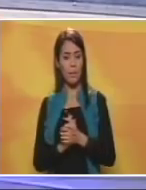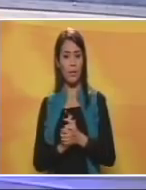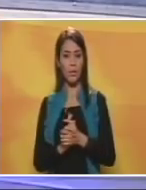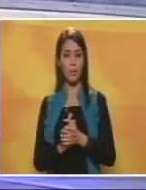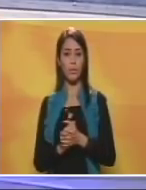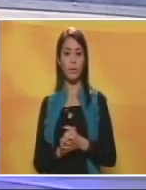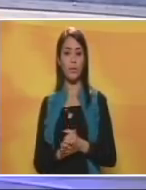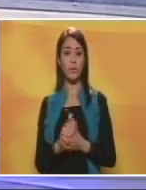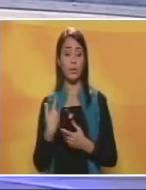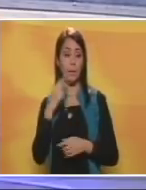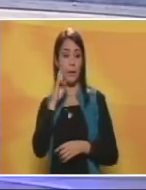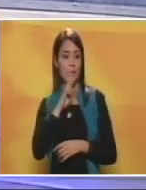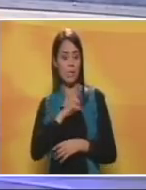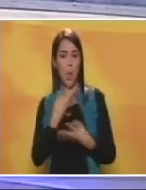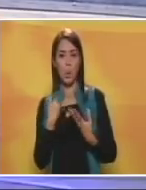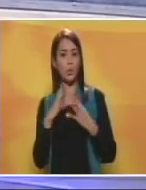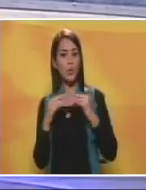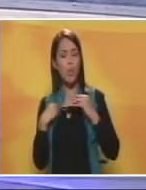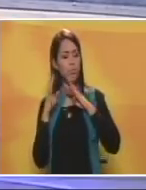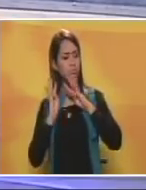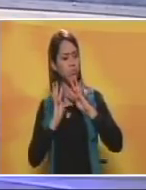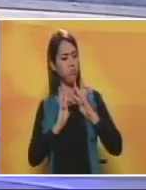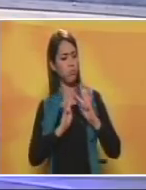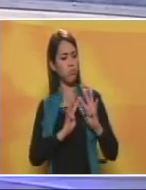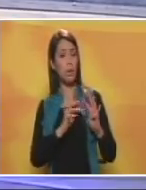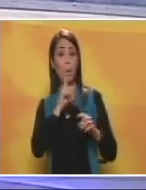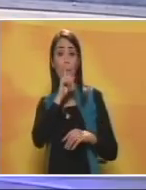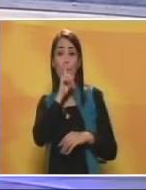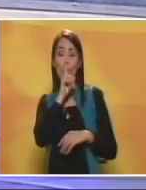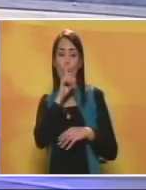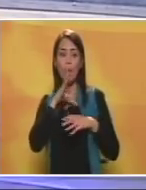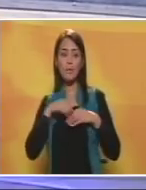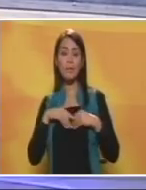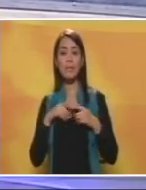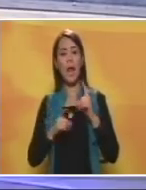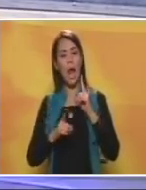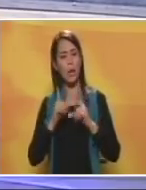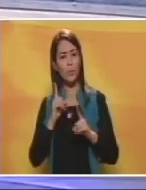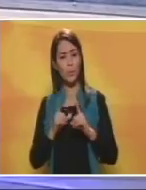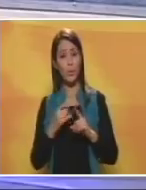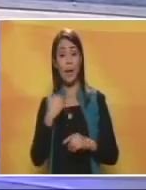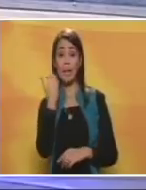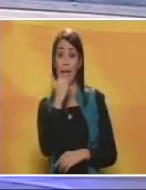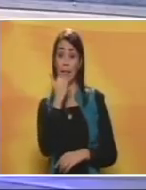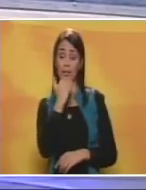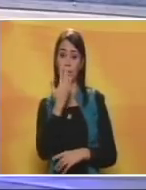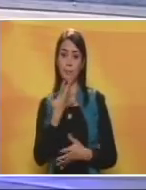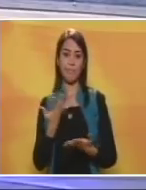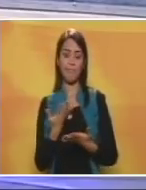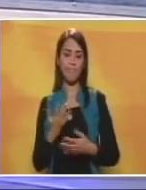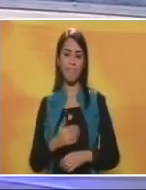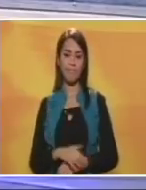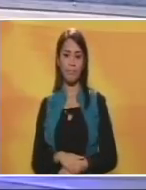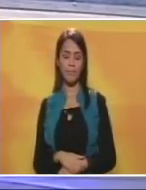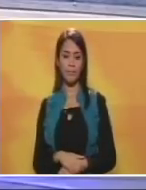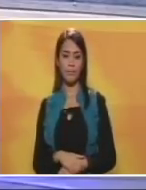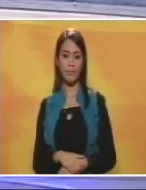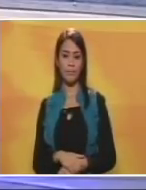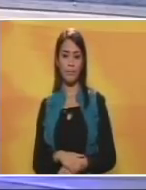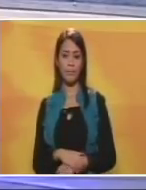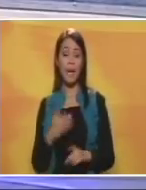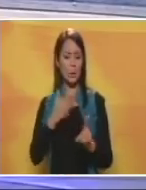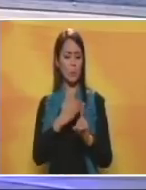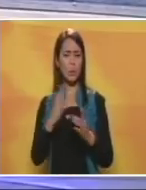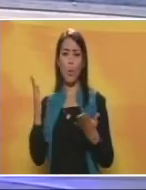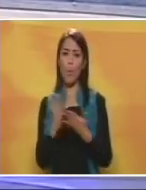estaba sucediendo este terrible acto, permanecían en silencio y en algunos casos peores, riéndose de la escena. Al acoso, sácalo